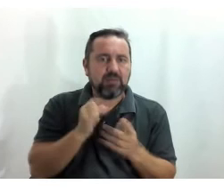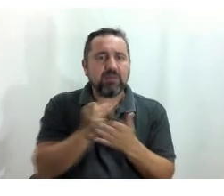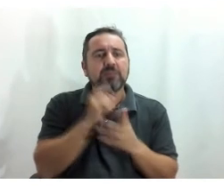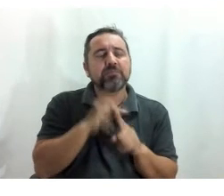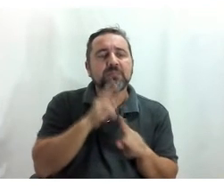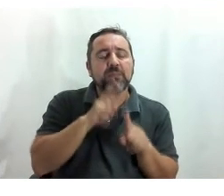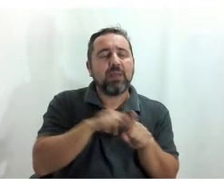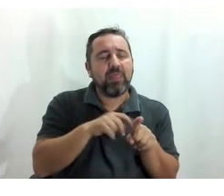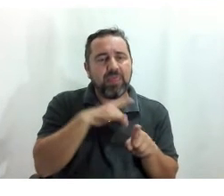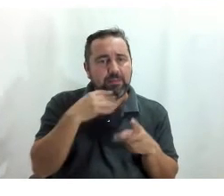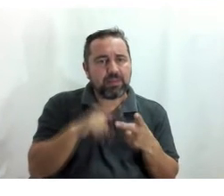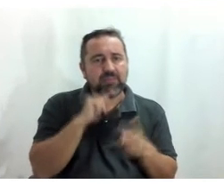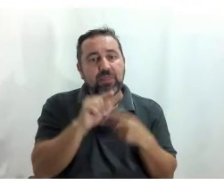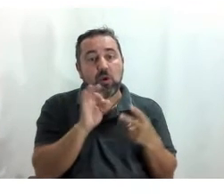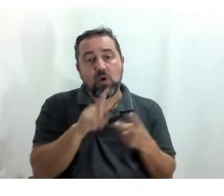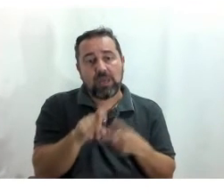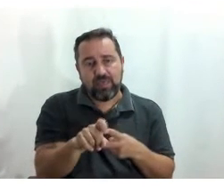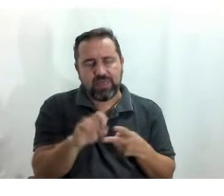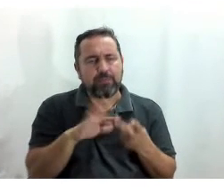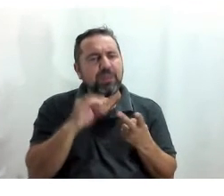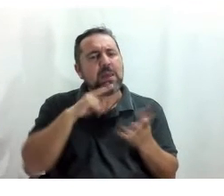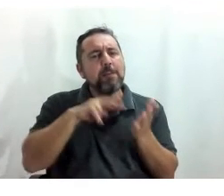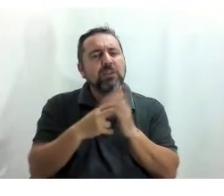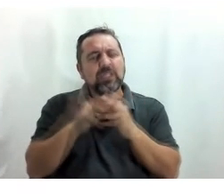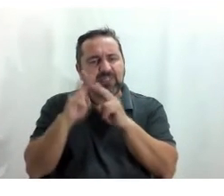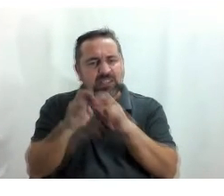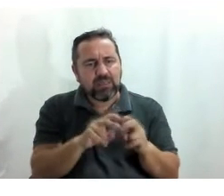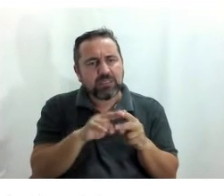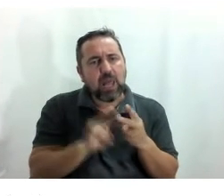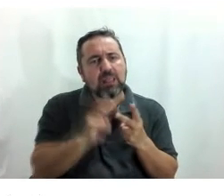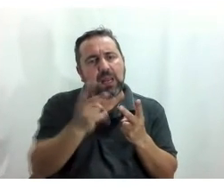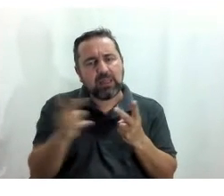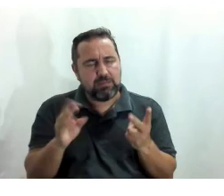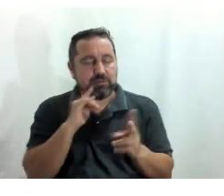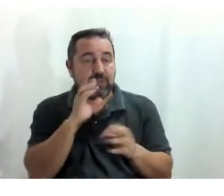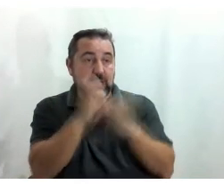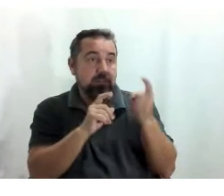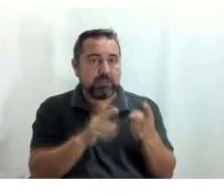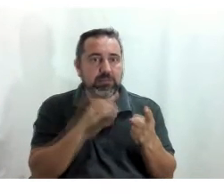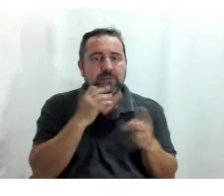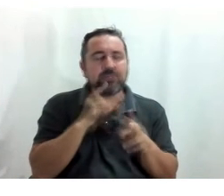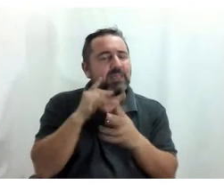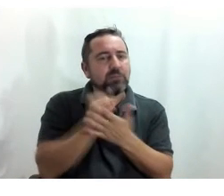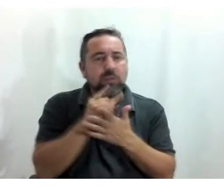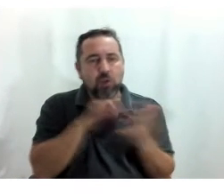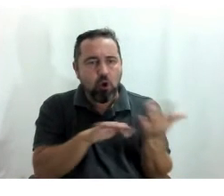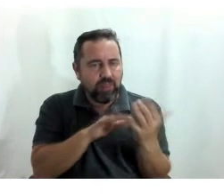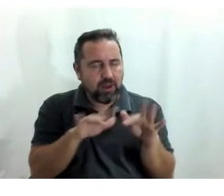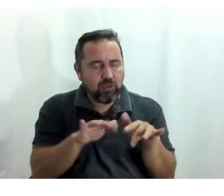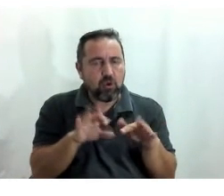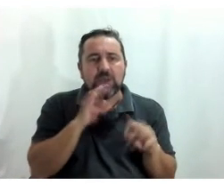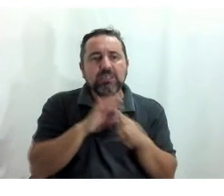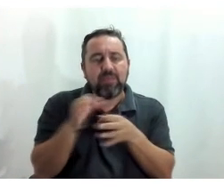las infecciones o el cáncer. Existen métodos de investigación alternativos a los animales, como las simulaciones por ordenador o los